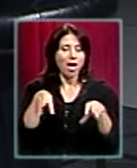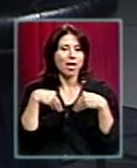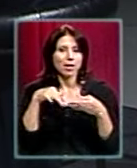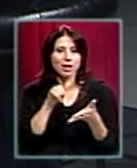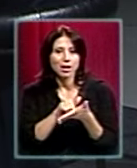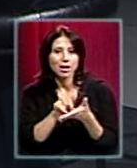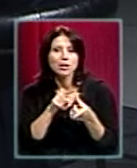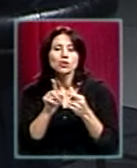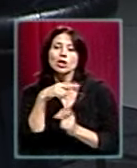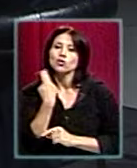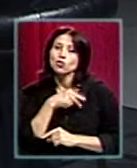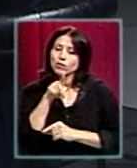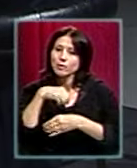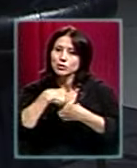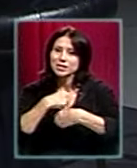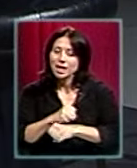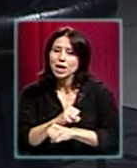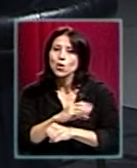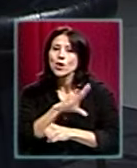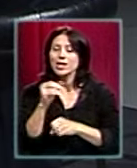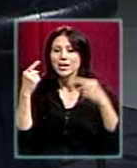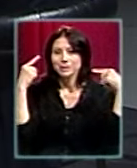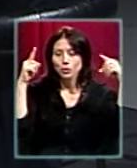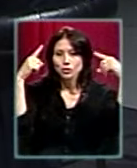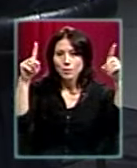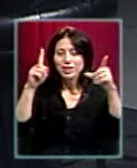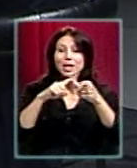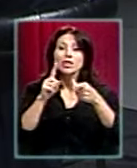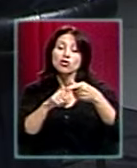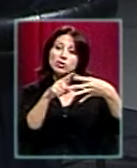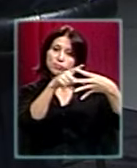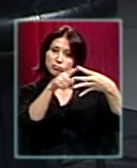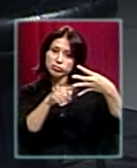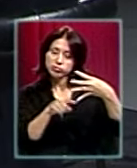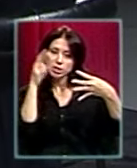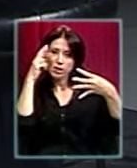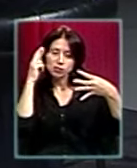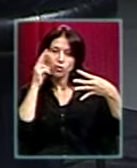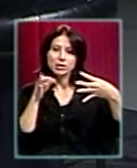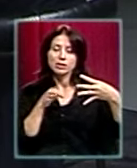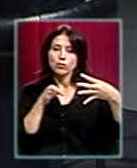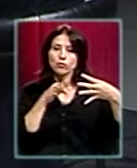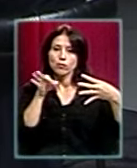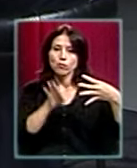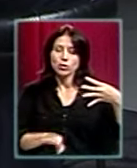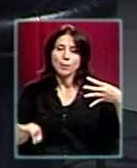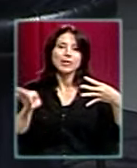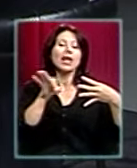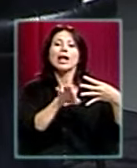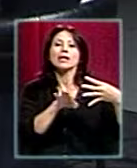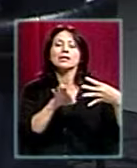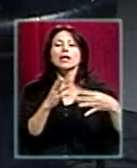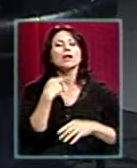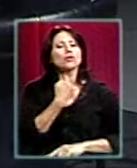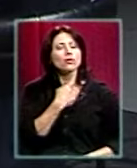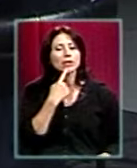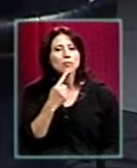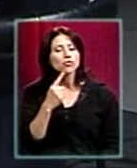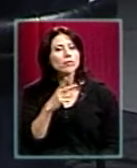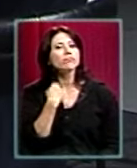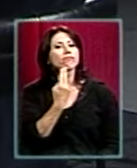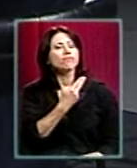Entonces debemos hacerlo y debemos hacerlo exitosamente. Entonces esas son las cuatro razones fundamentales que nos llevó a decir vamos a diseñar